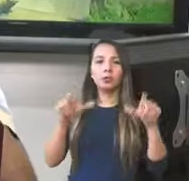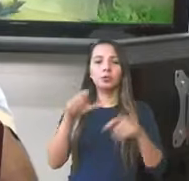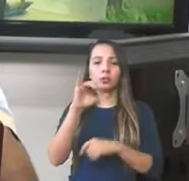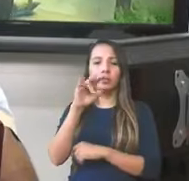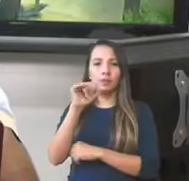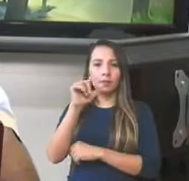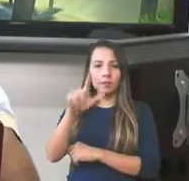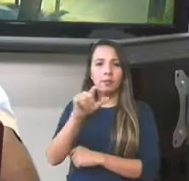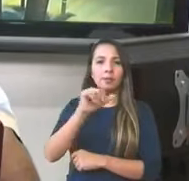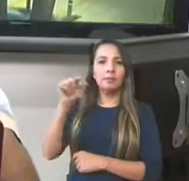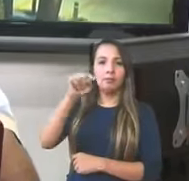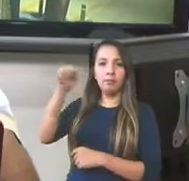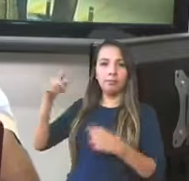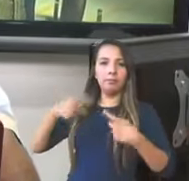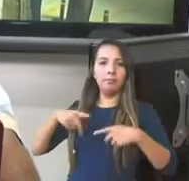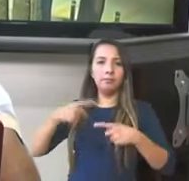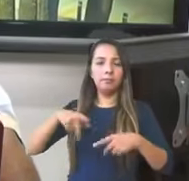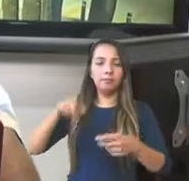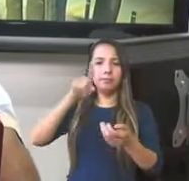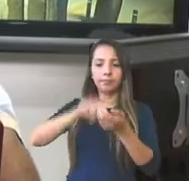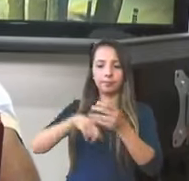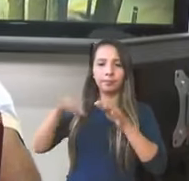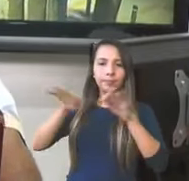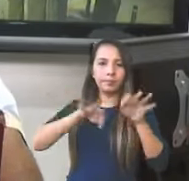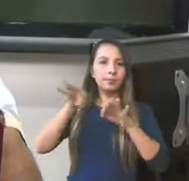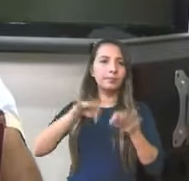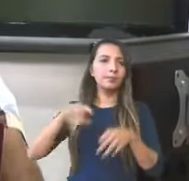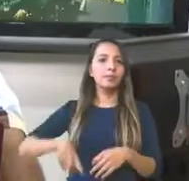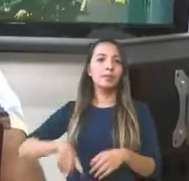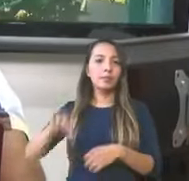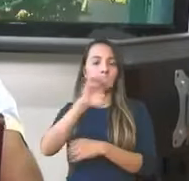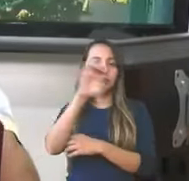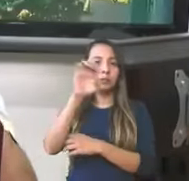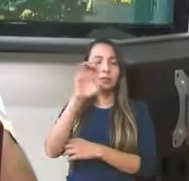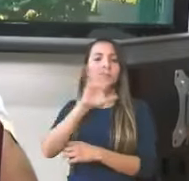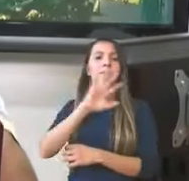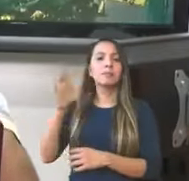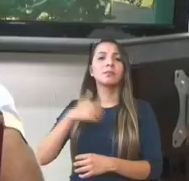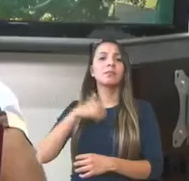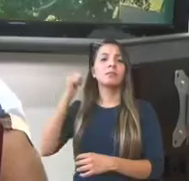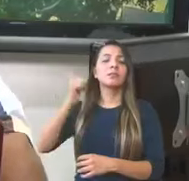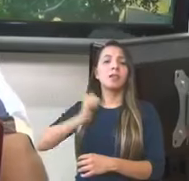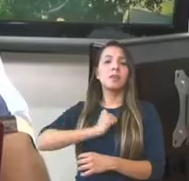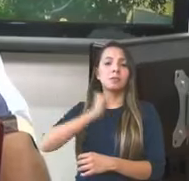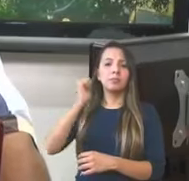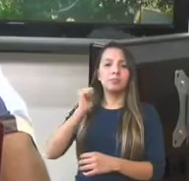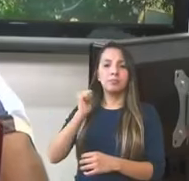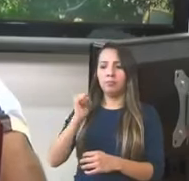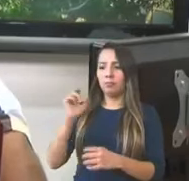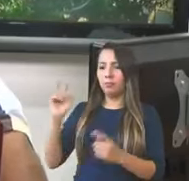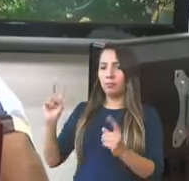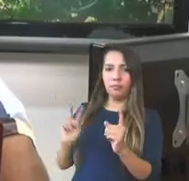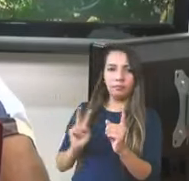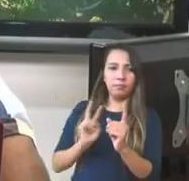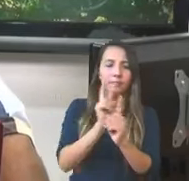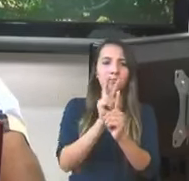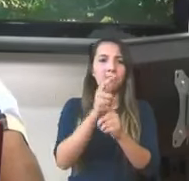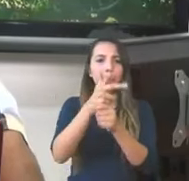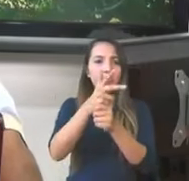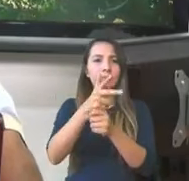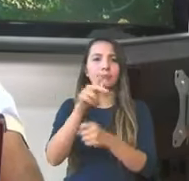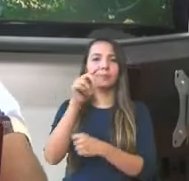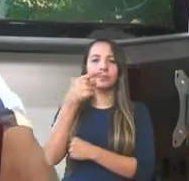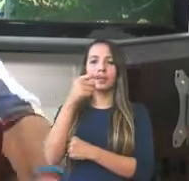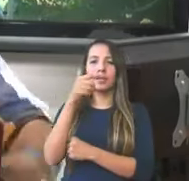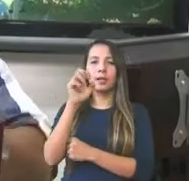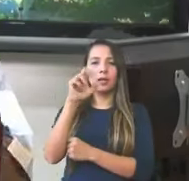los trabajadores o los empleados del Ayuntamiento de Ensenada. Ahí lo abordamos dos medios, nos encontramos Gerardo Sánchez del Vigía